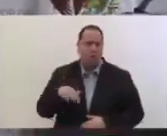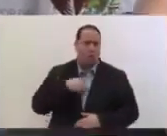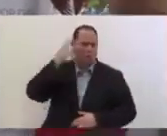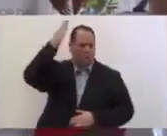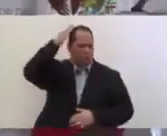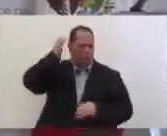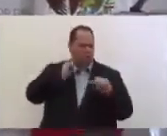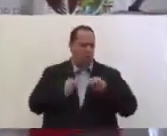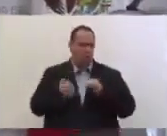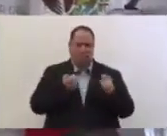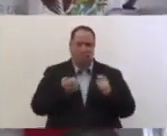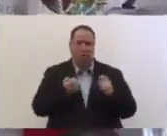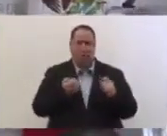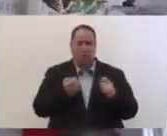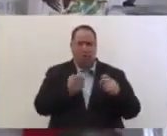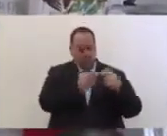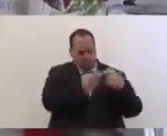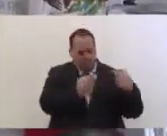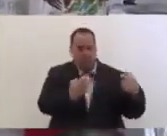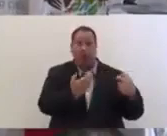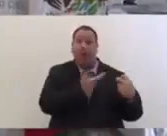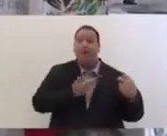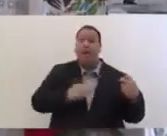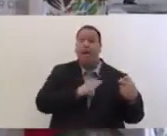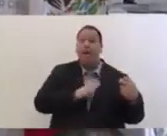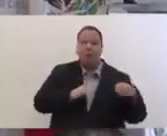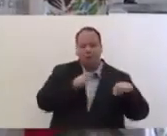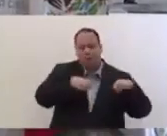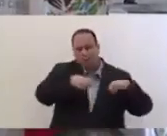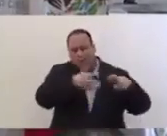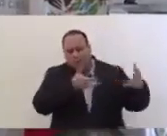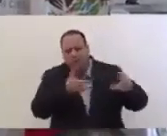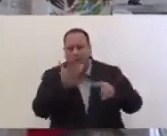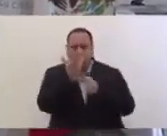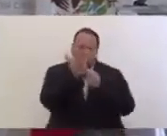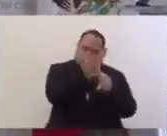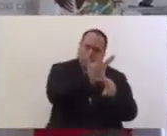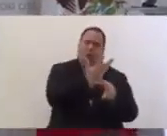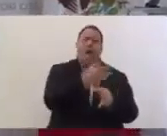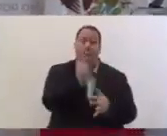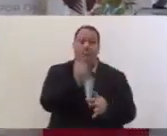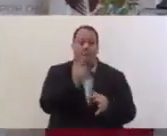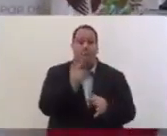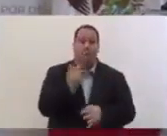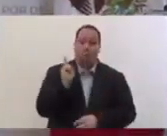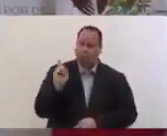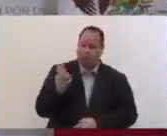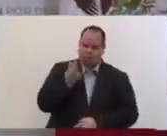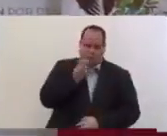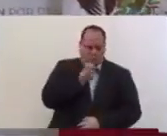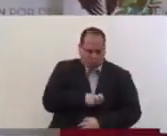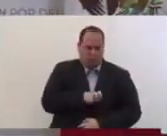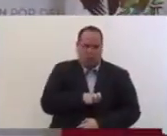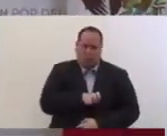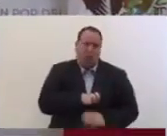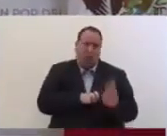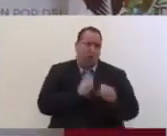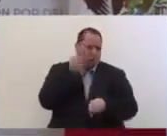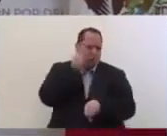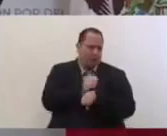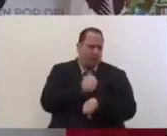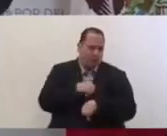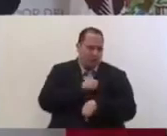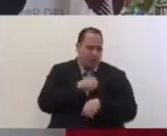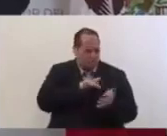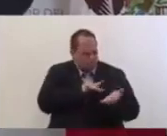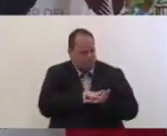porque la encabeza el alcalde en cada una de las posiciones, pero un papel protagónico lo tiene la Secretaría